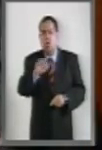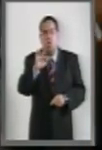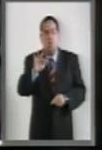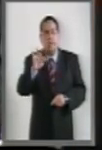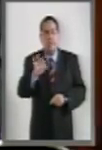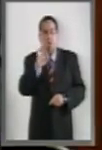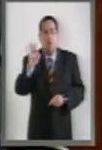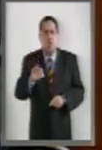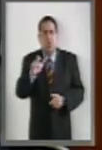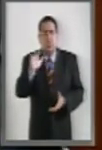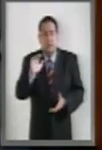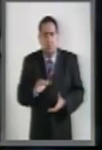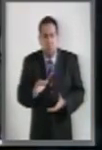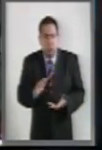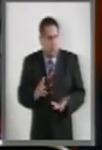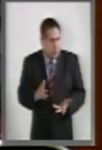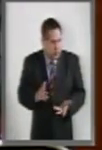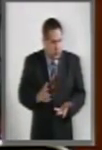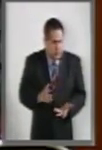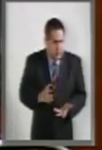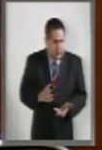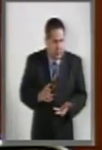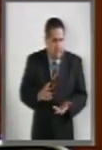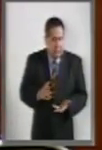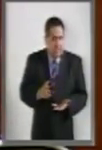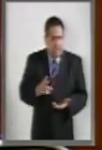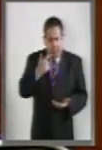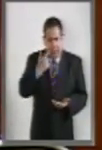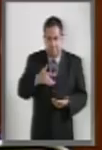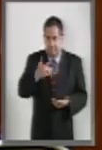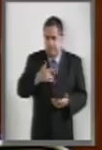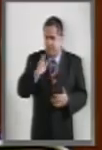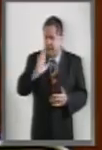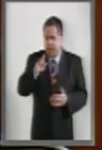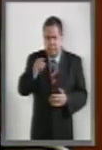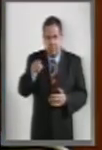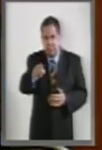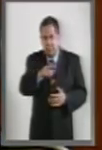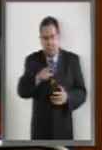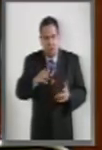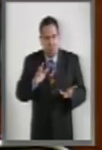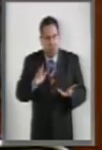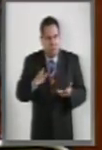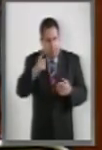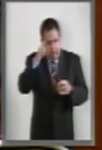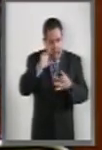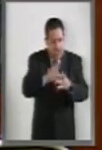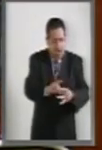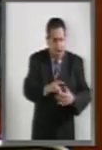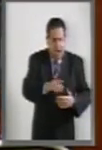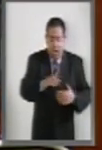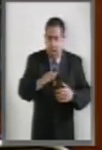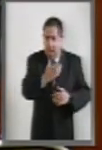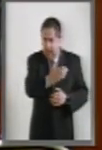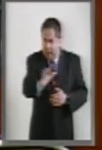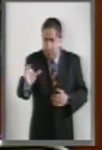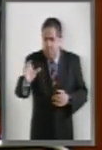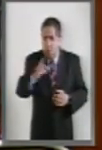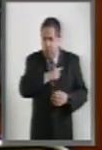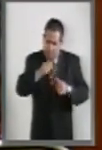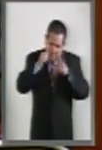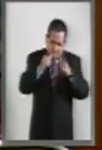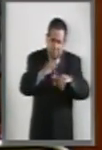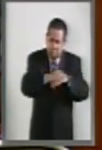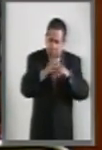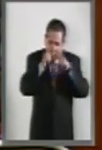40% el ajuste. Entonces, me parece que el compromiso con el campo vale la pena echarle